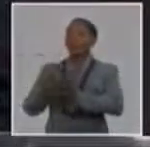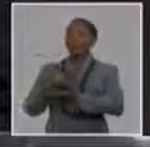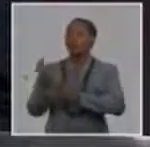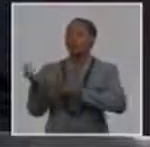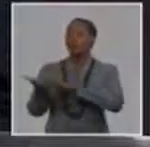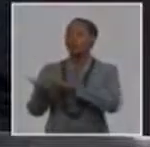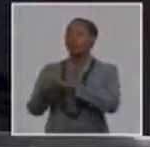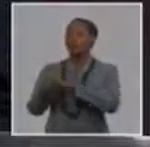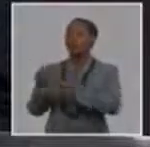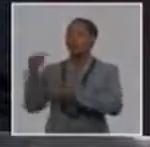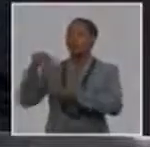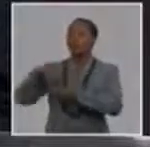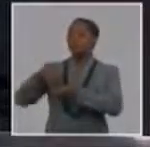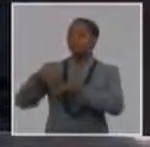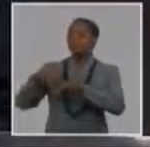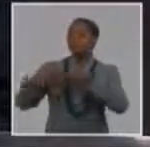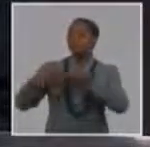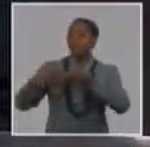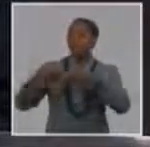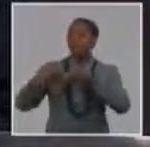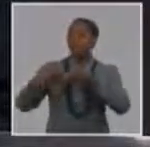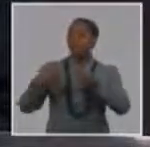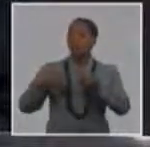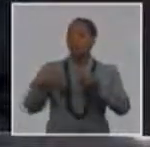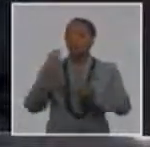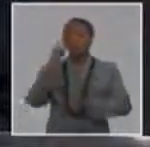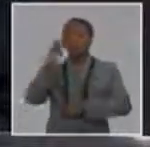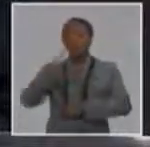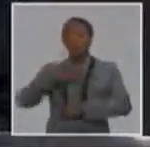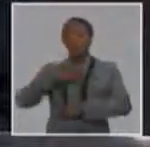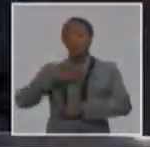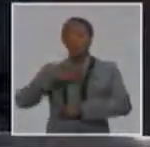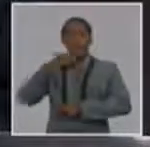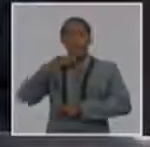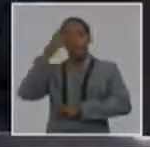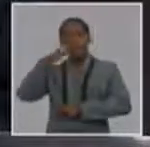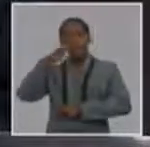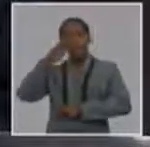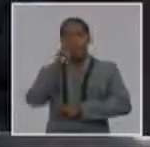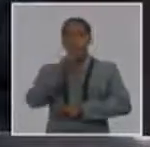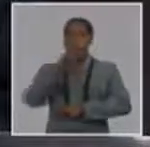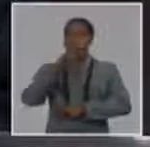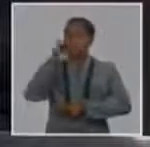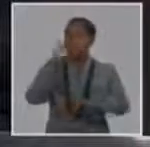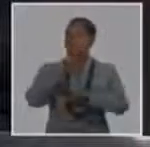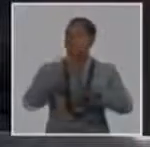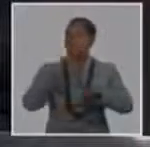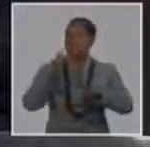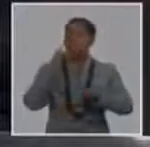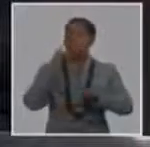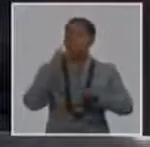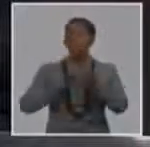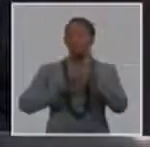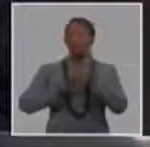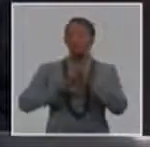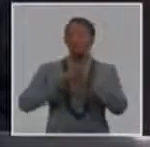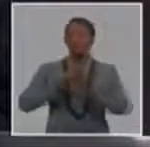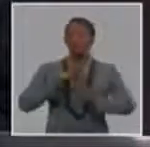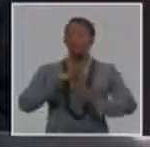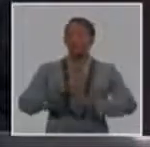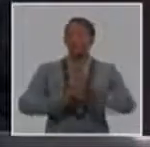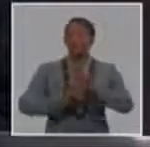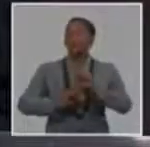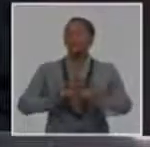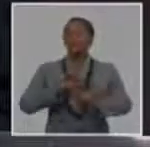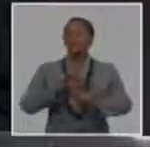sino el valor que tienen los proyectos, el valor del conocimiento. Mm. y eso tiene un valor que en este caso son